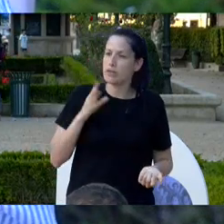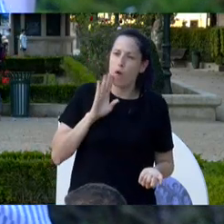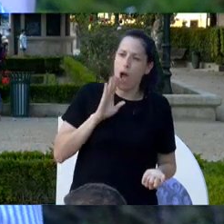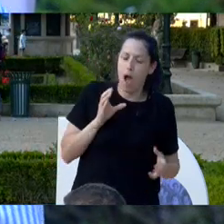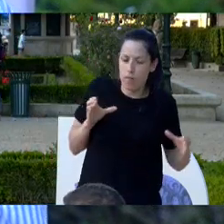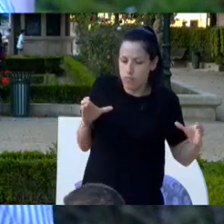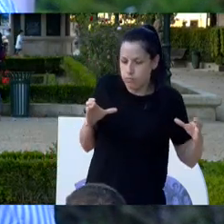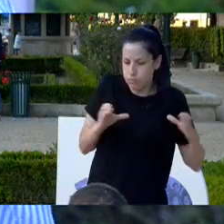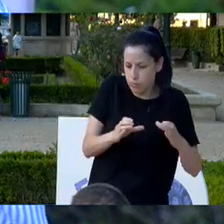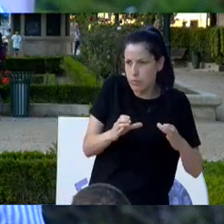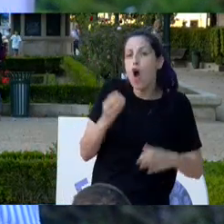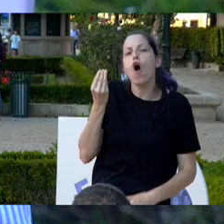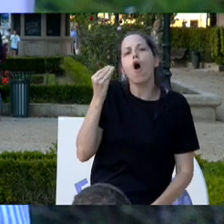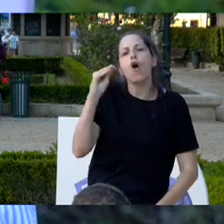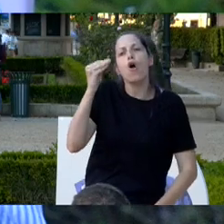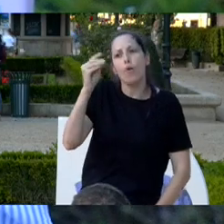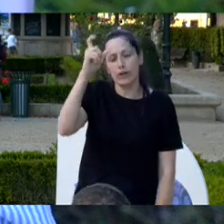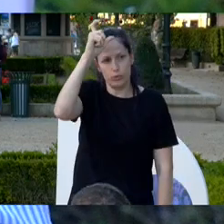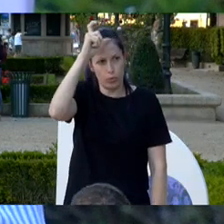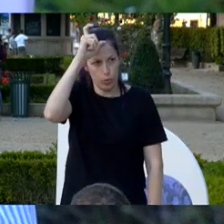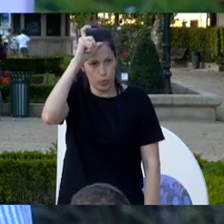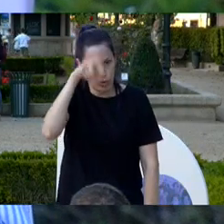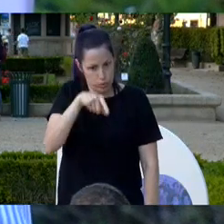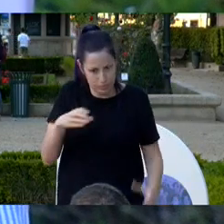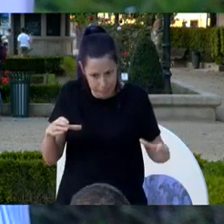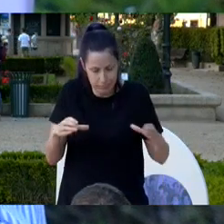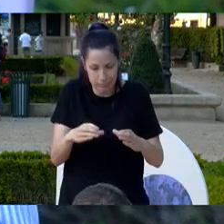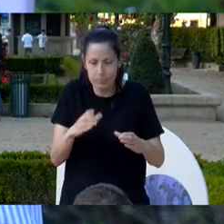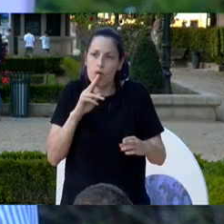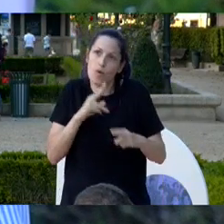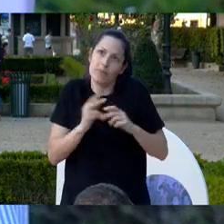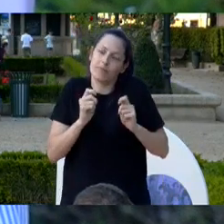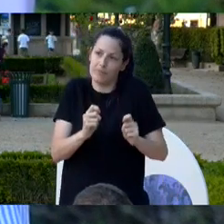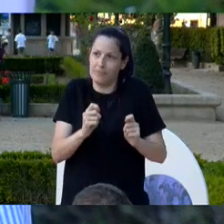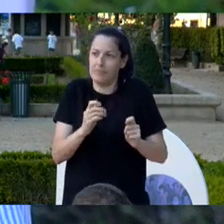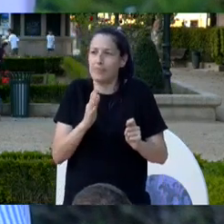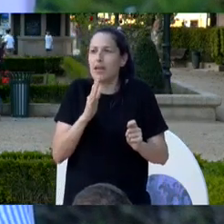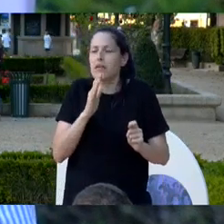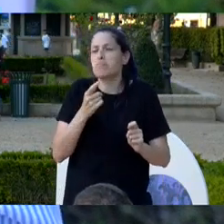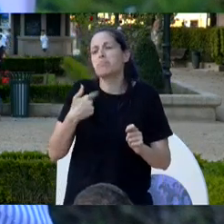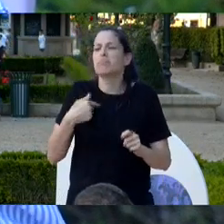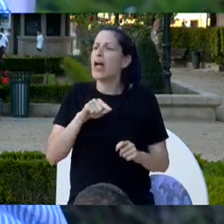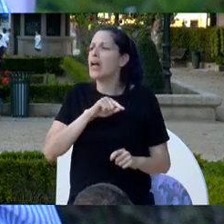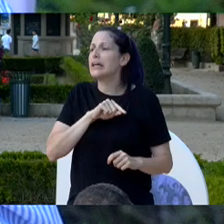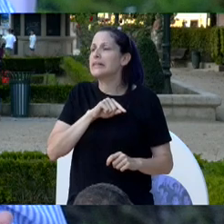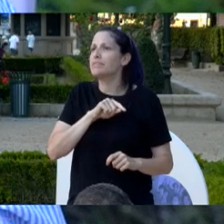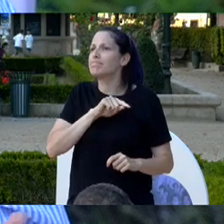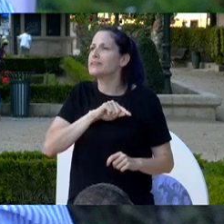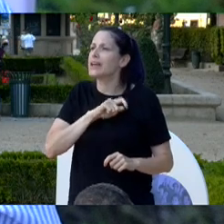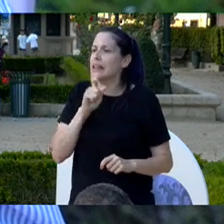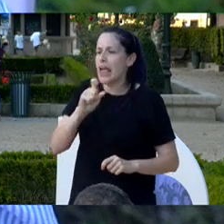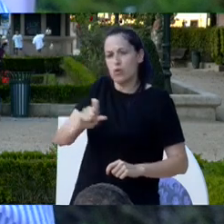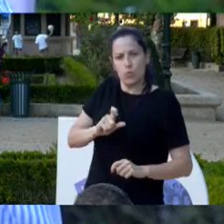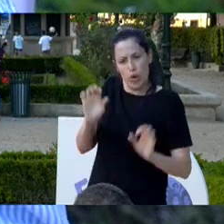bajo la denominación de jóvenes turcos, porque pretendían, era como si insultaban, pero ellos terminaron aceptando, porque pretendían hacer